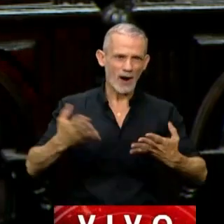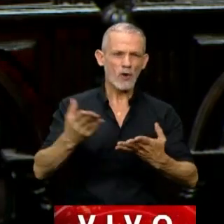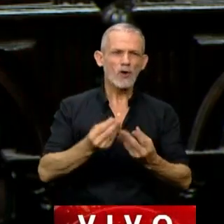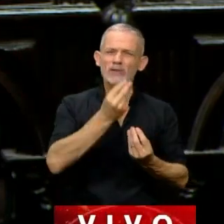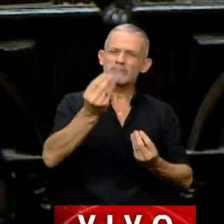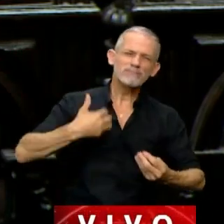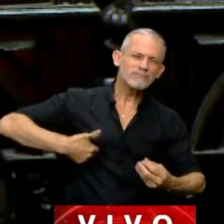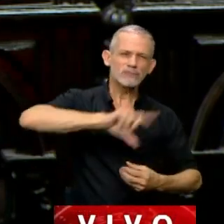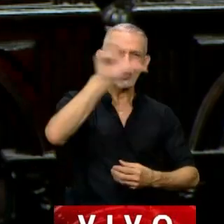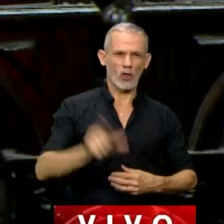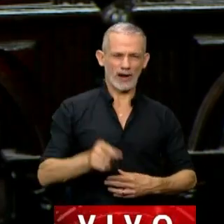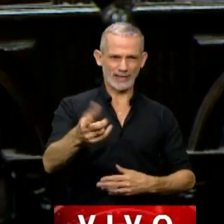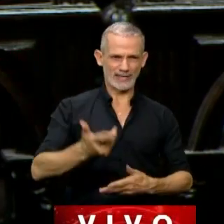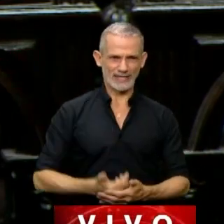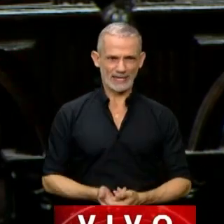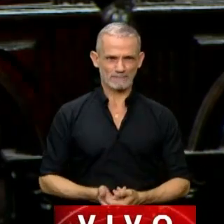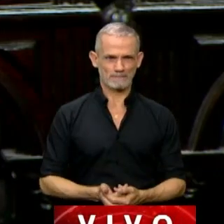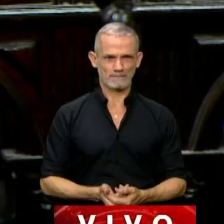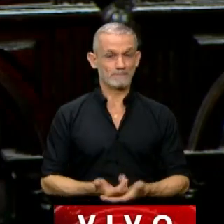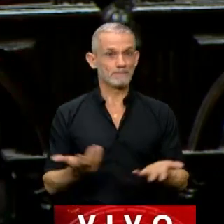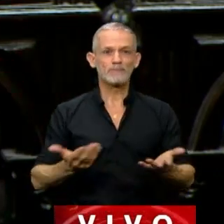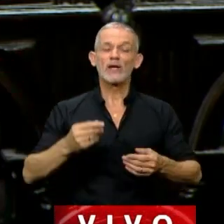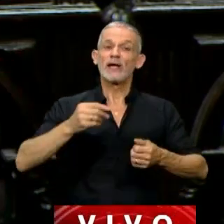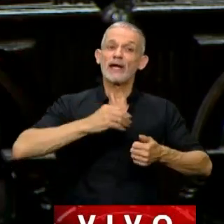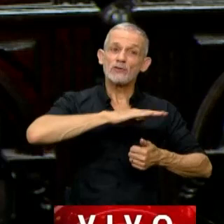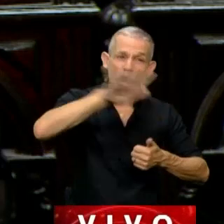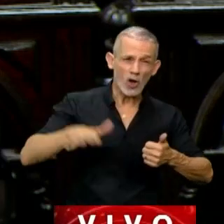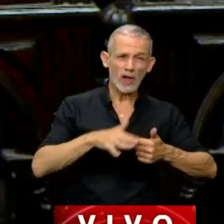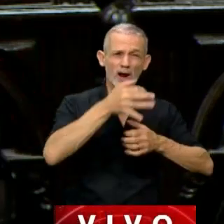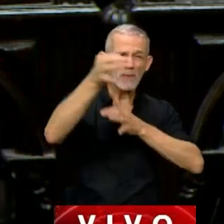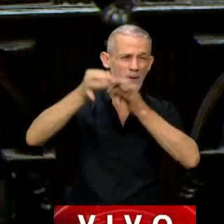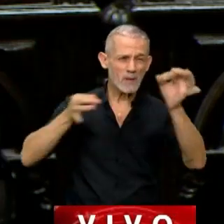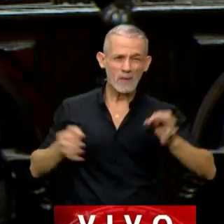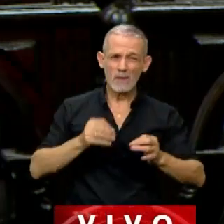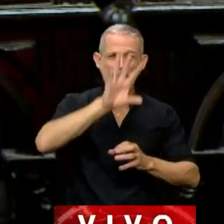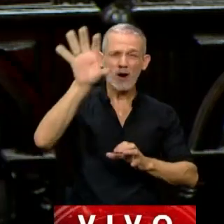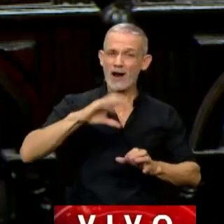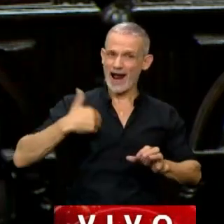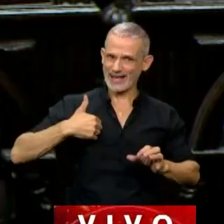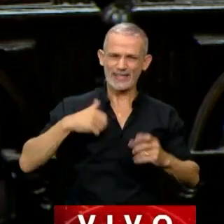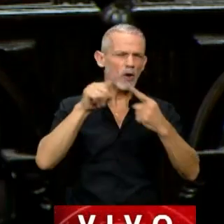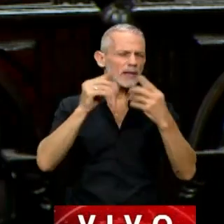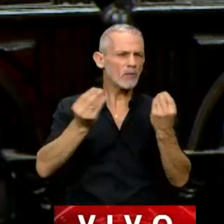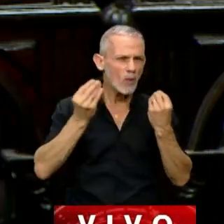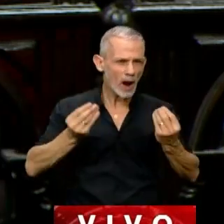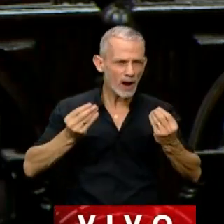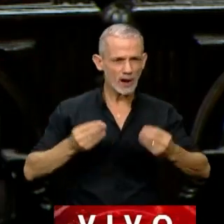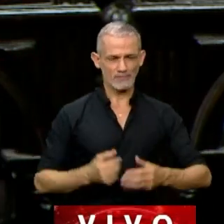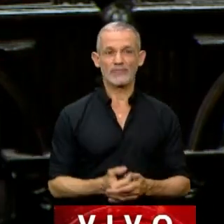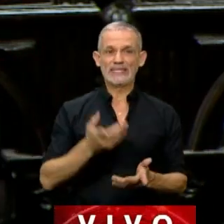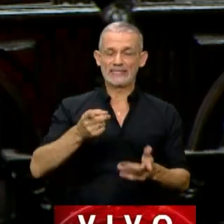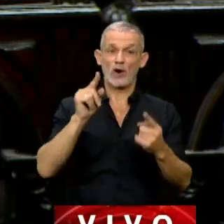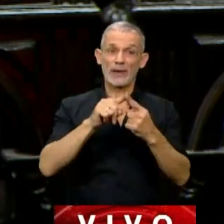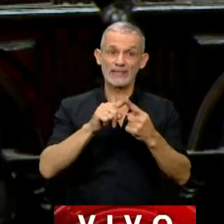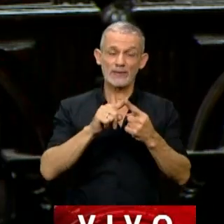las jurisdicciones del país en todas las jurisdicciones del país con qué objetivo con